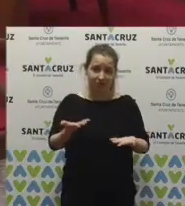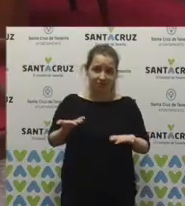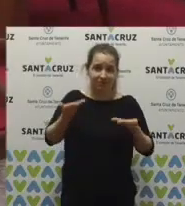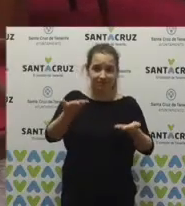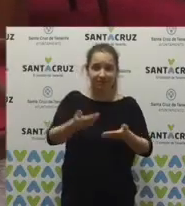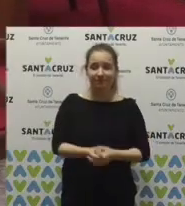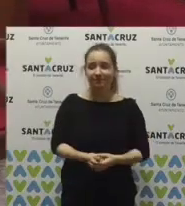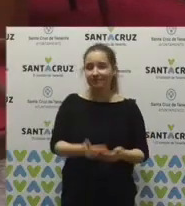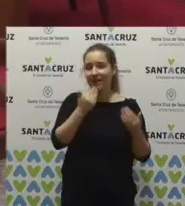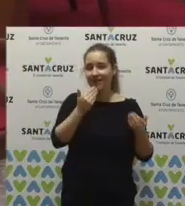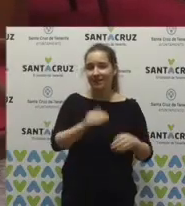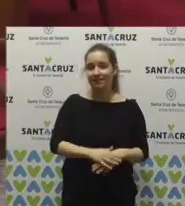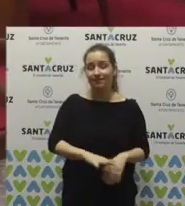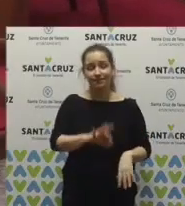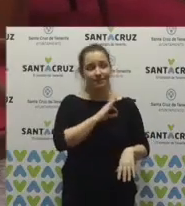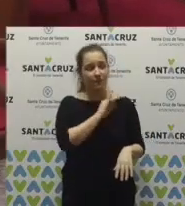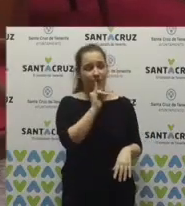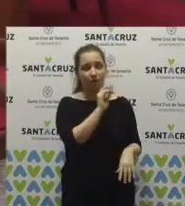juan jose